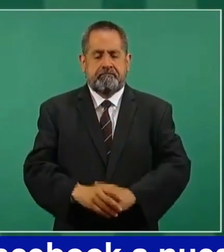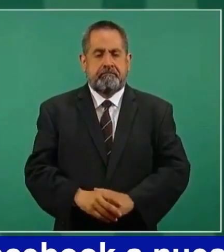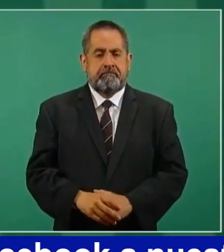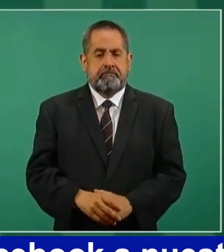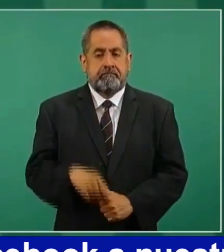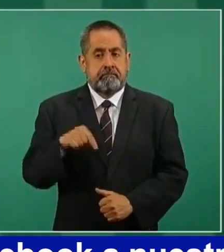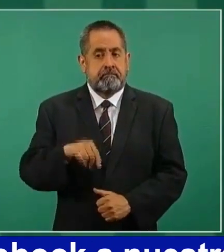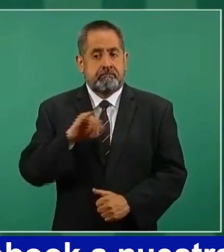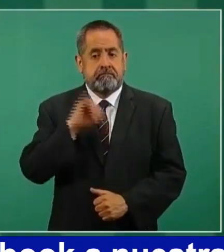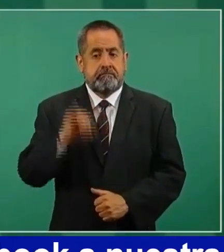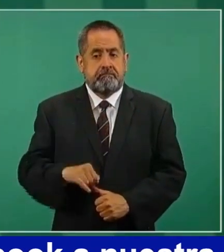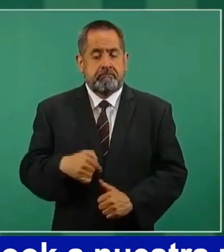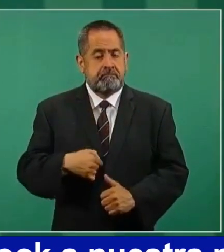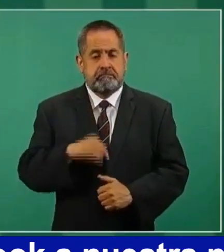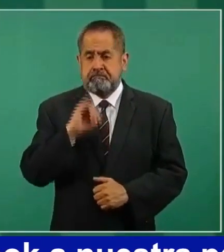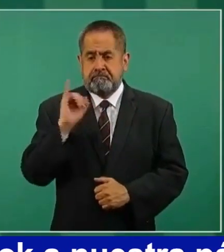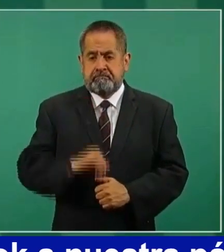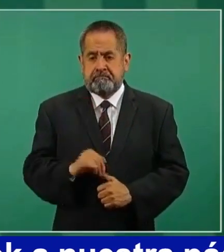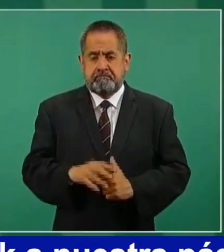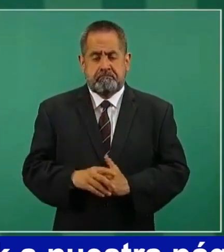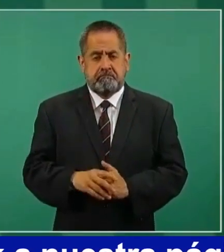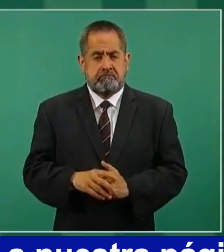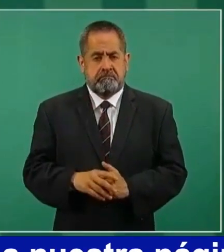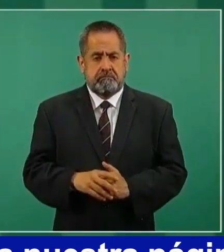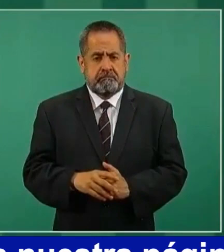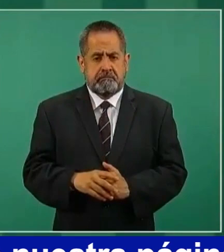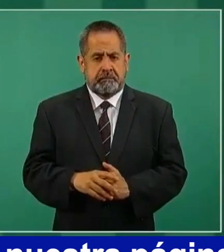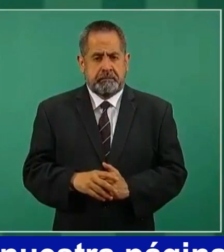Aquí nunca, jamás.